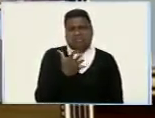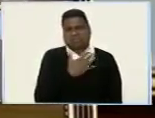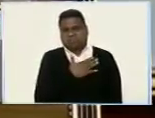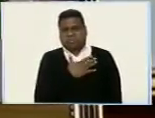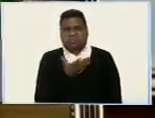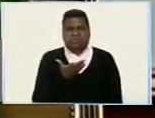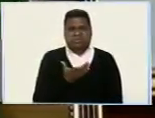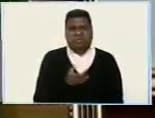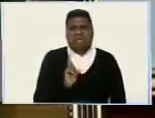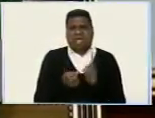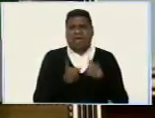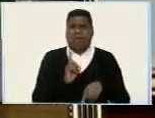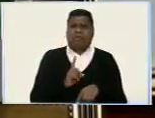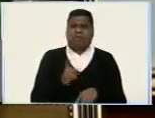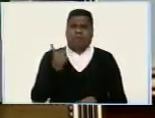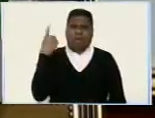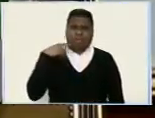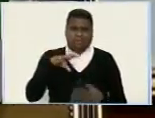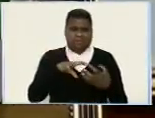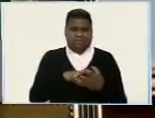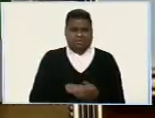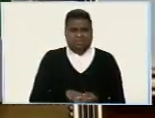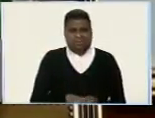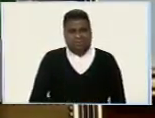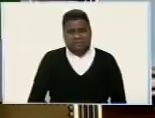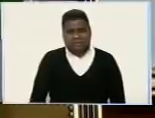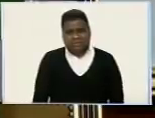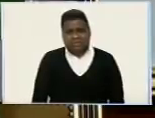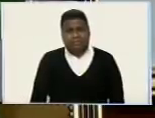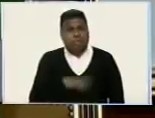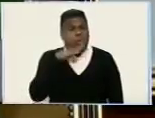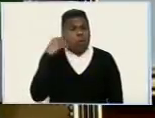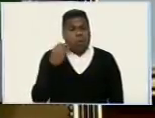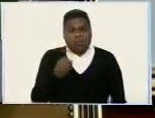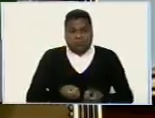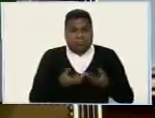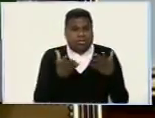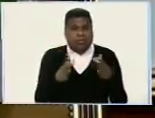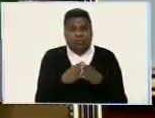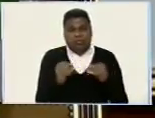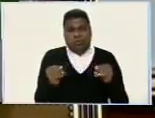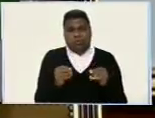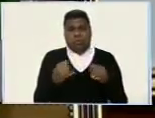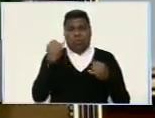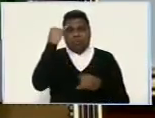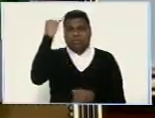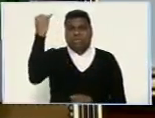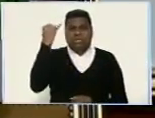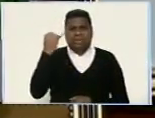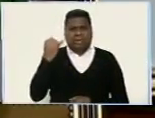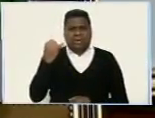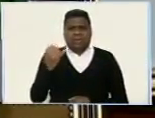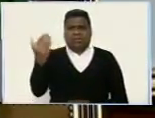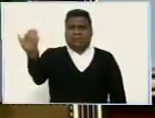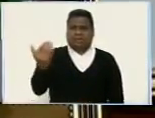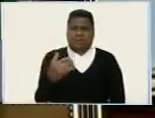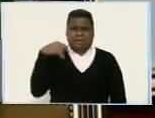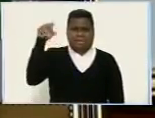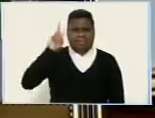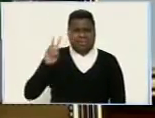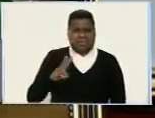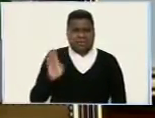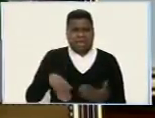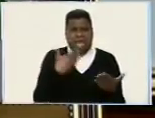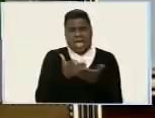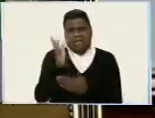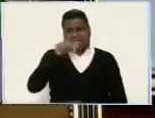rebelión cívico-militar, cuando esos jóvenes entregaron todo por un ideal superior que era traer a Venezuela hasta